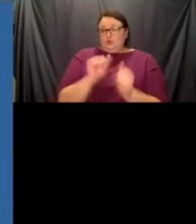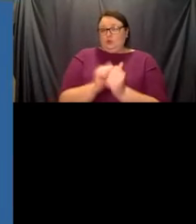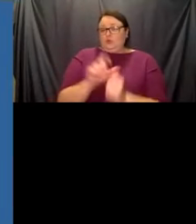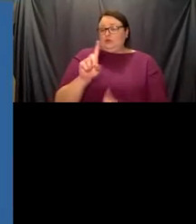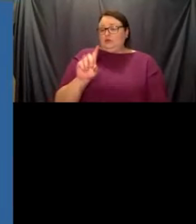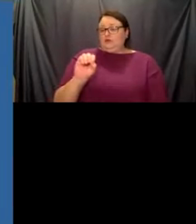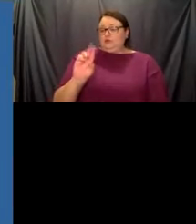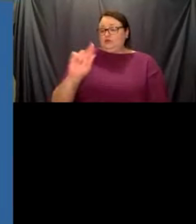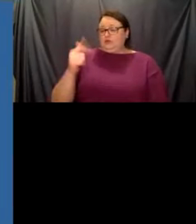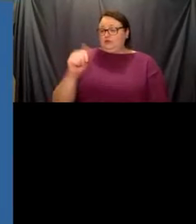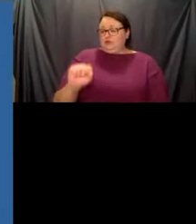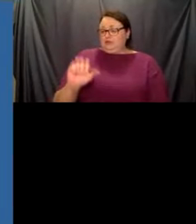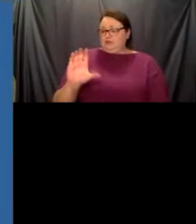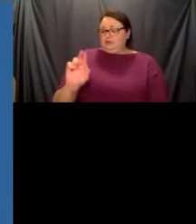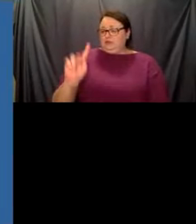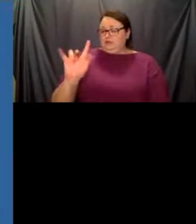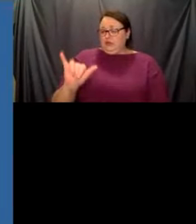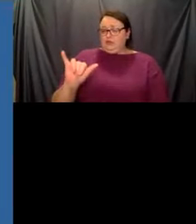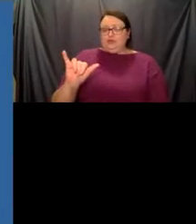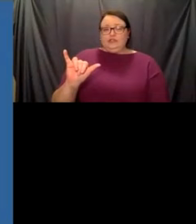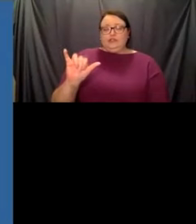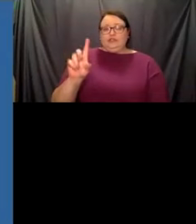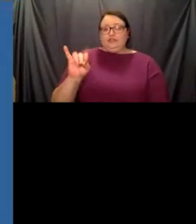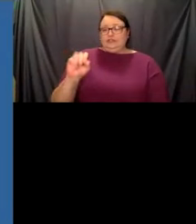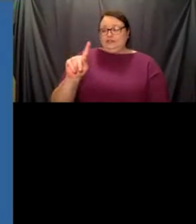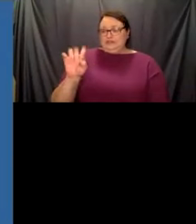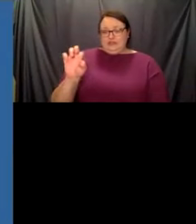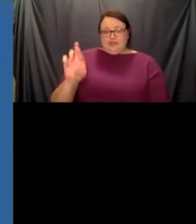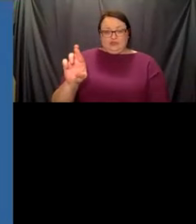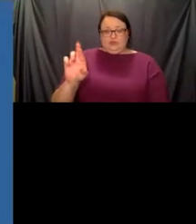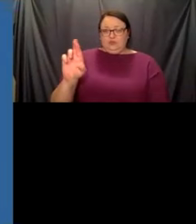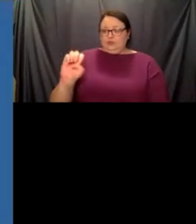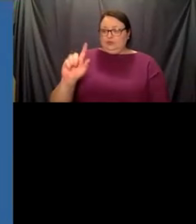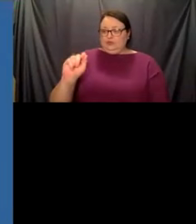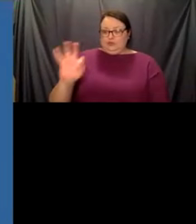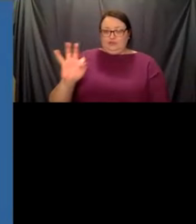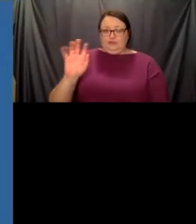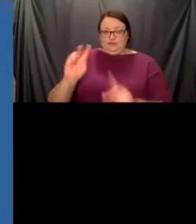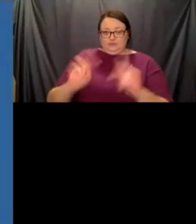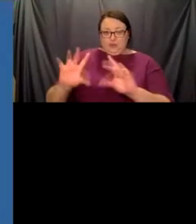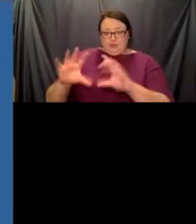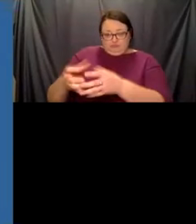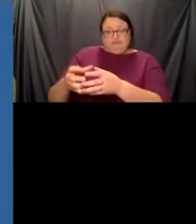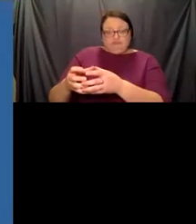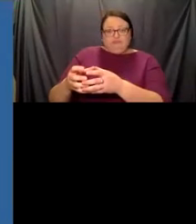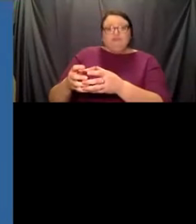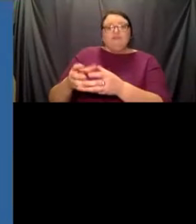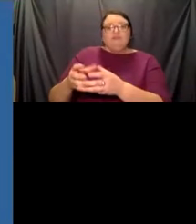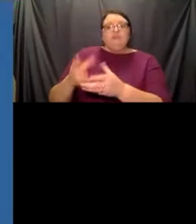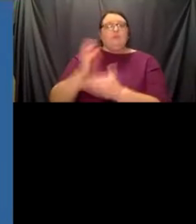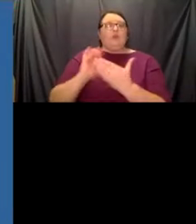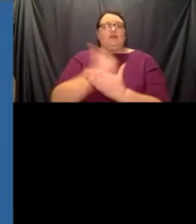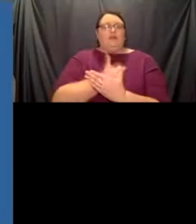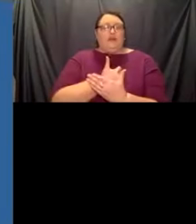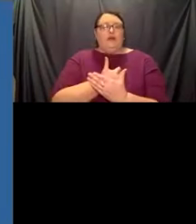Disaster relief folks. And so that's part of the development is a community disaster